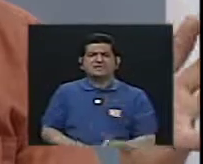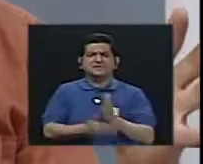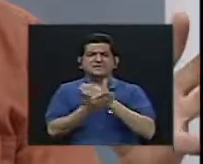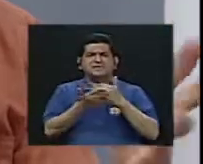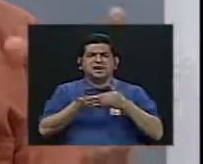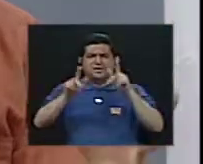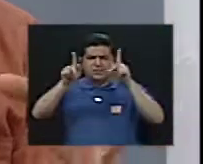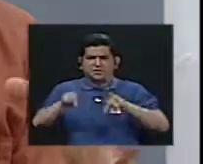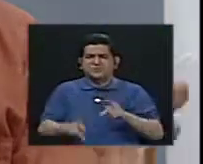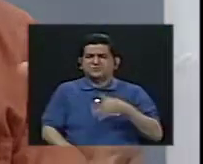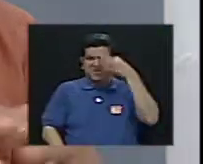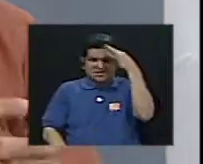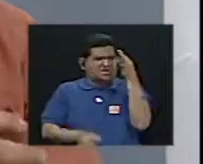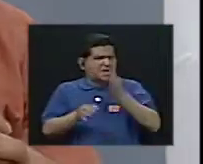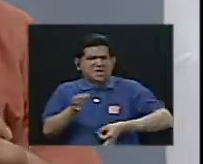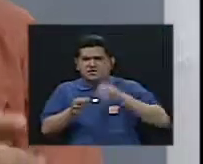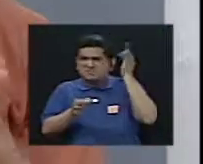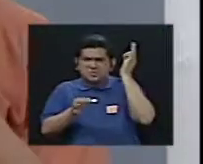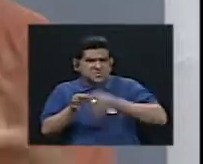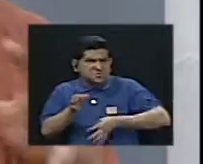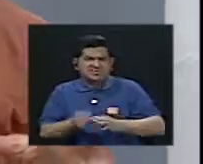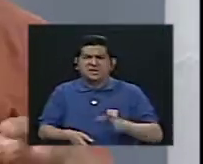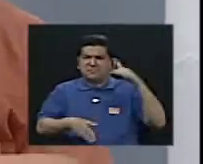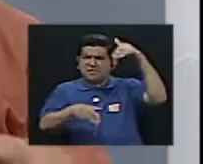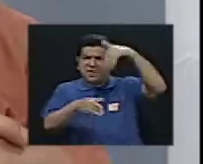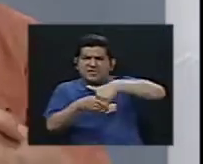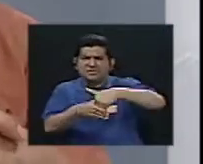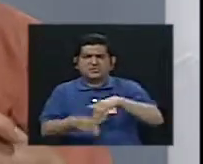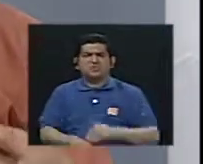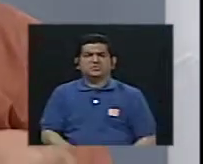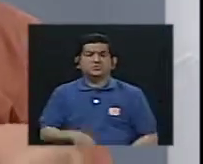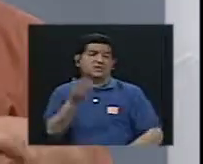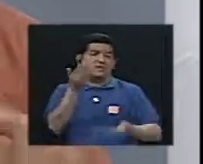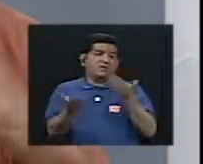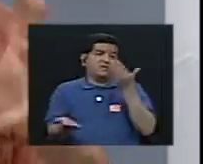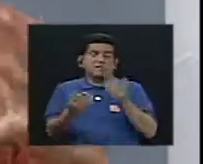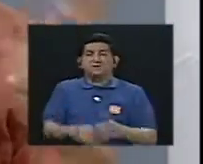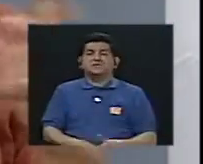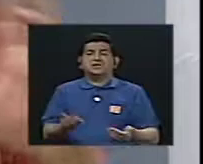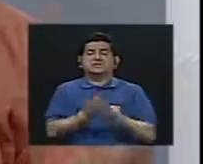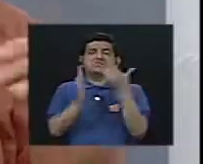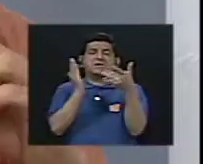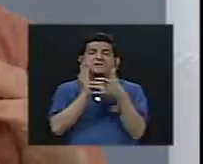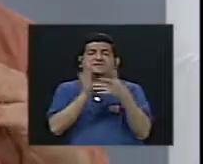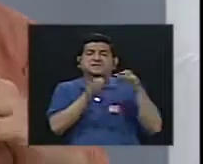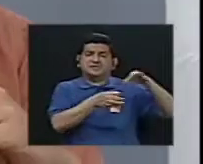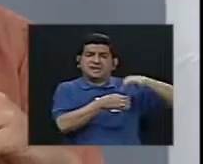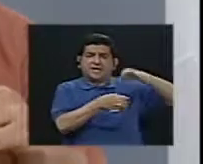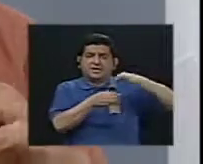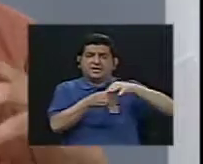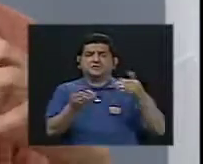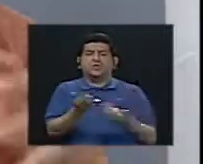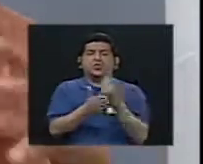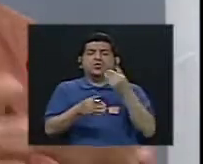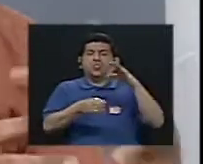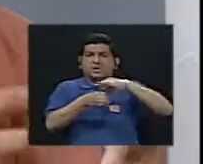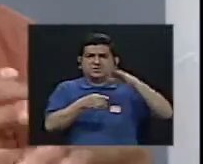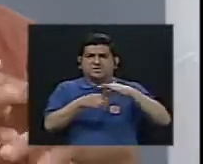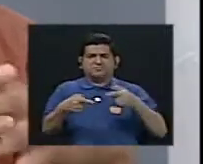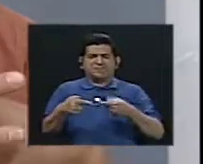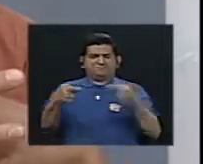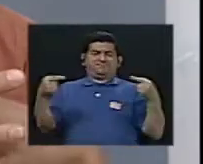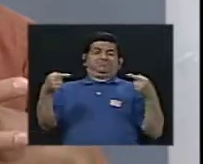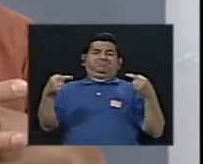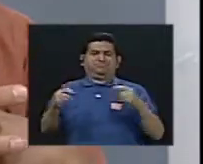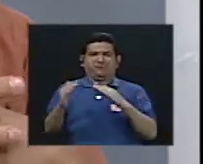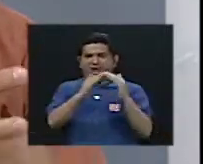les parece muy sencillo de introducir, que son nuevas técnicas de cultivo o nuevos cultivos, choca tan fuerte